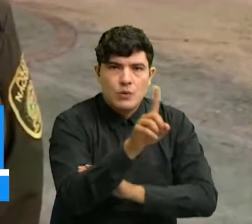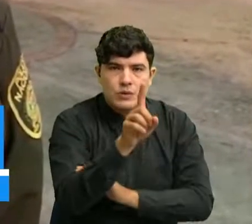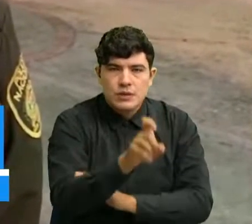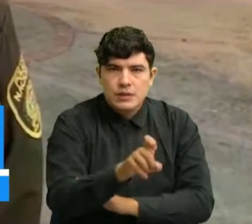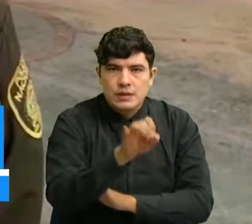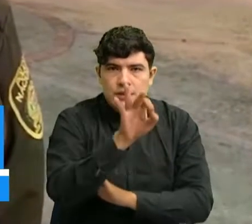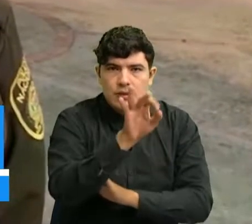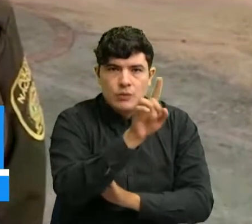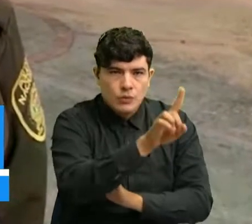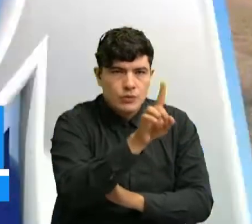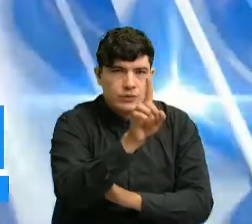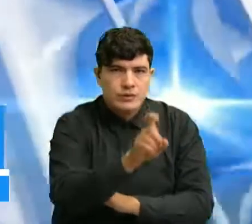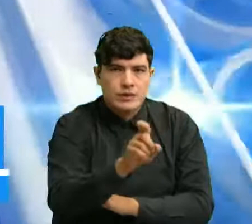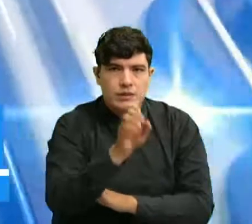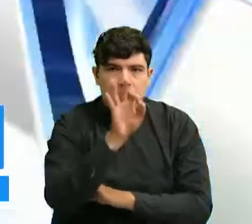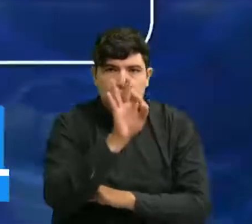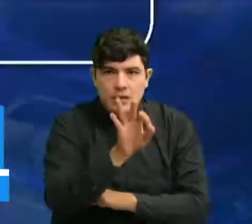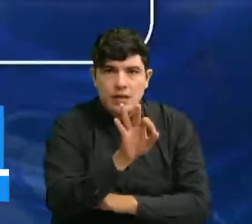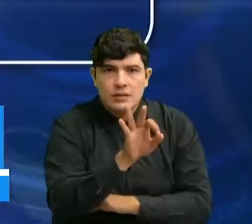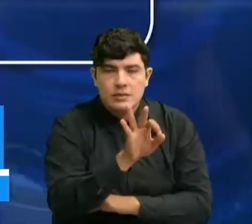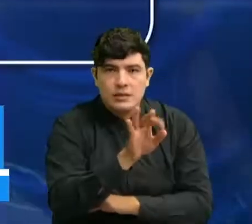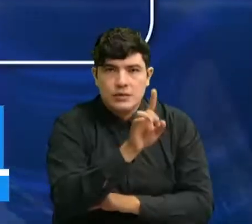2.163 dosis de estupefacientes.